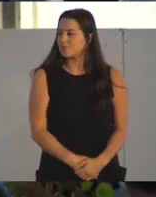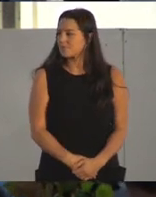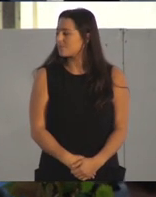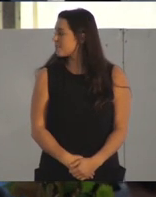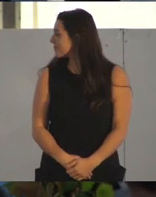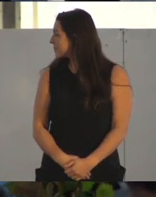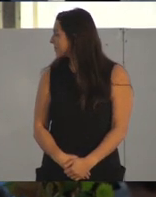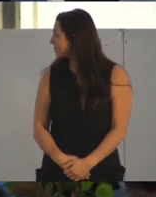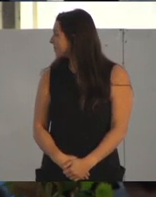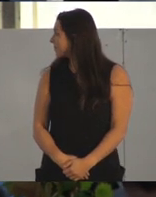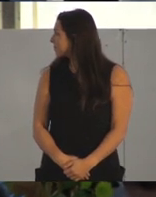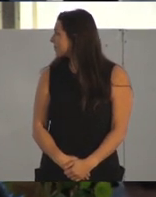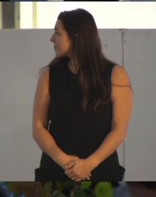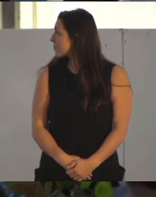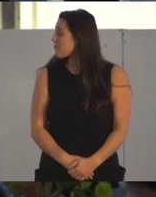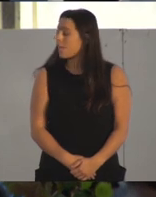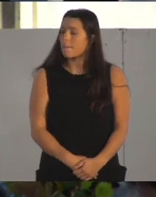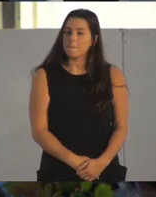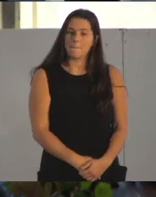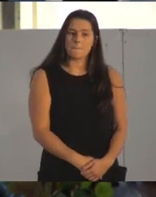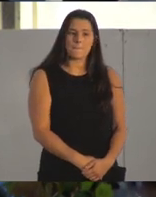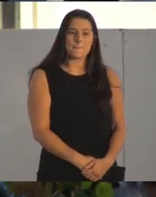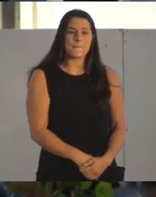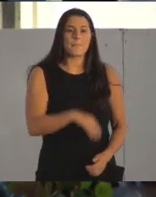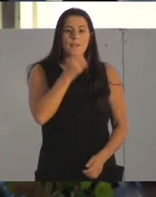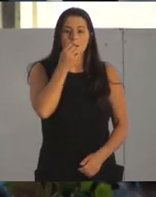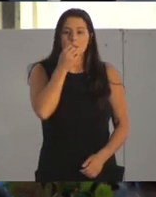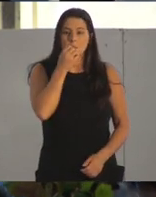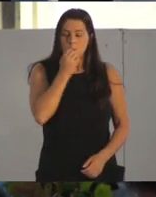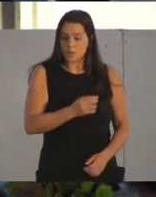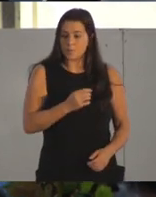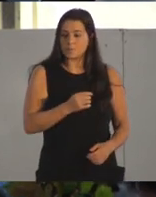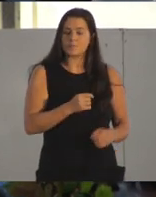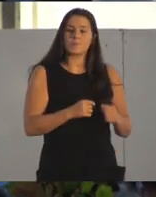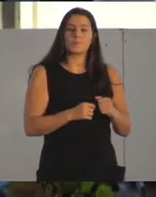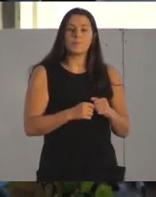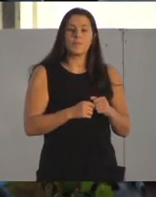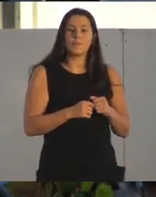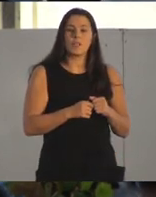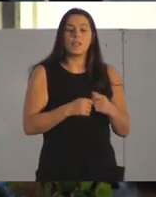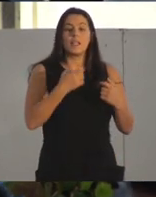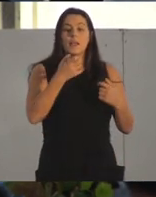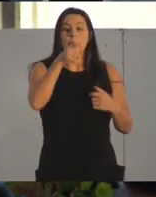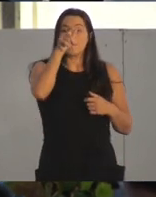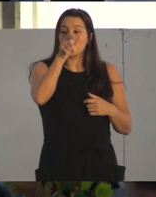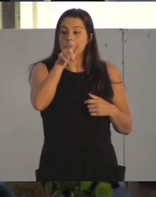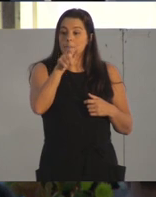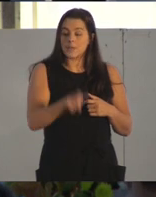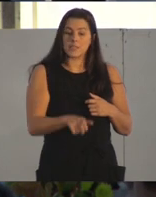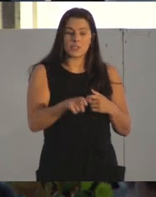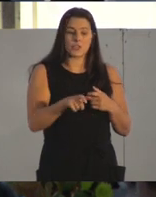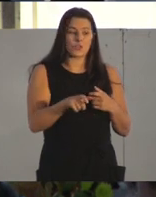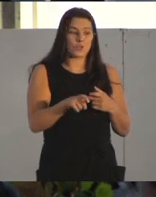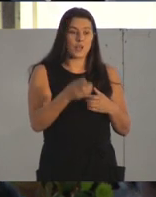Bueno, seguimos. Bueno, pasos que deben tomar las personas que quieren implantar en